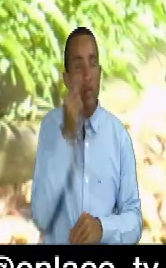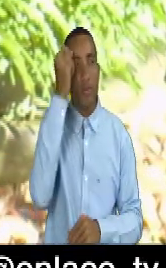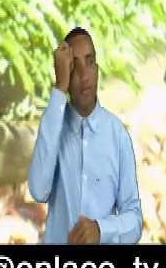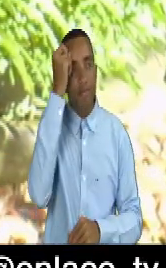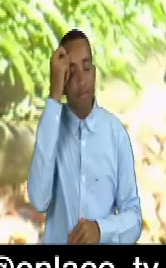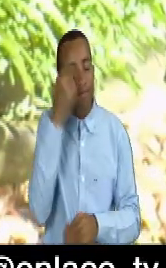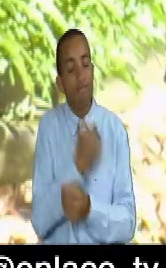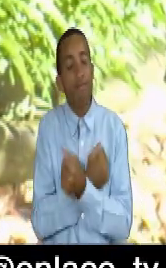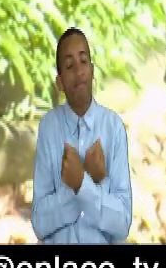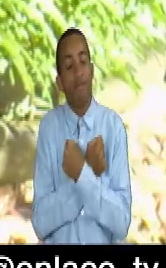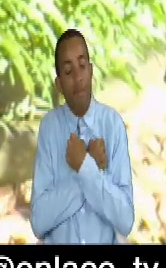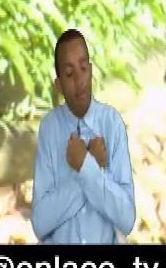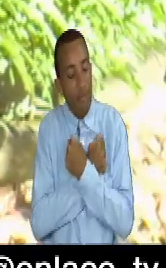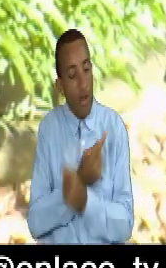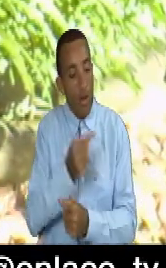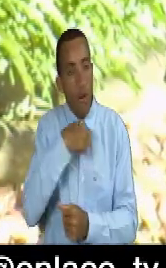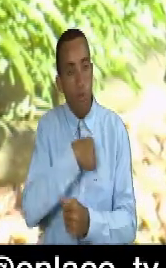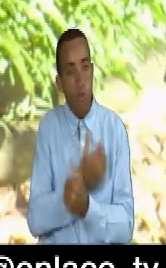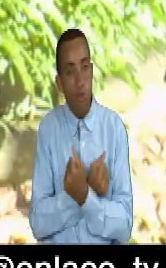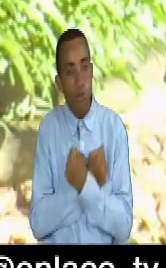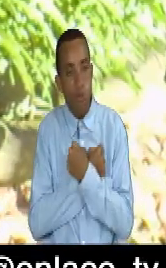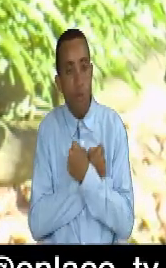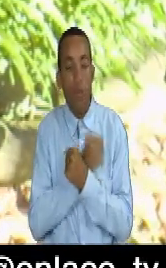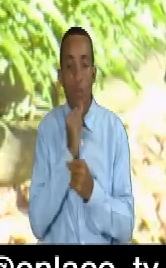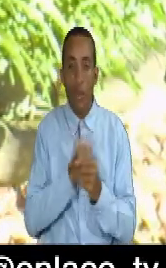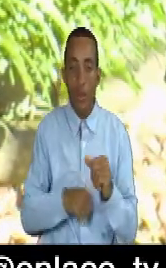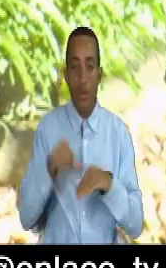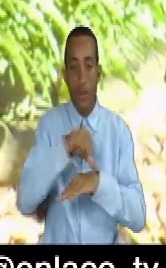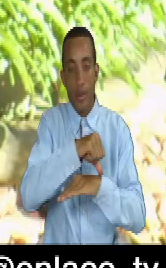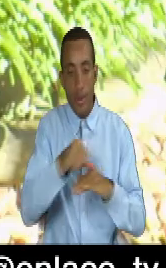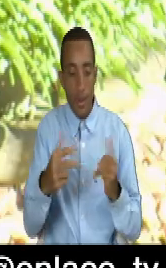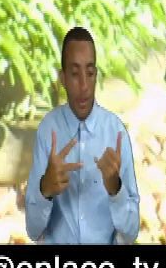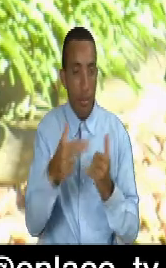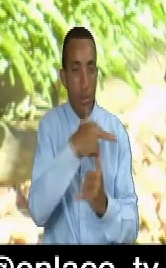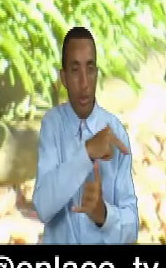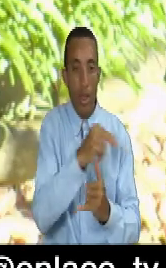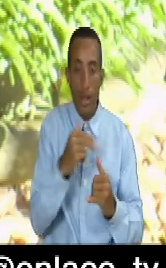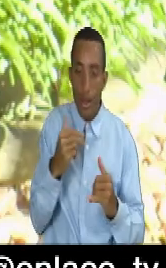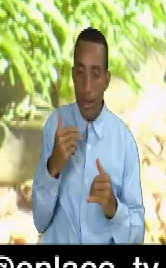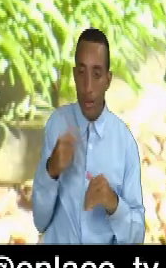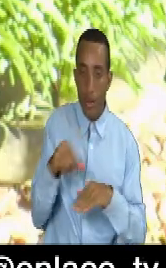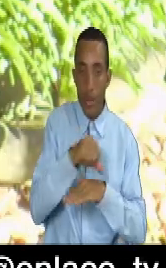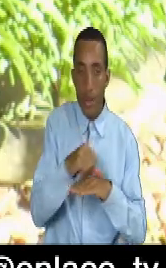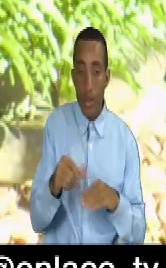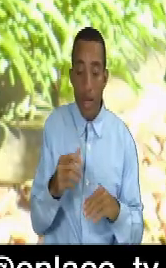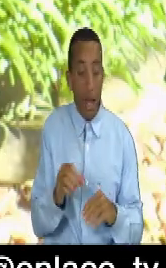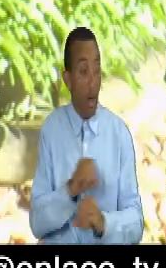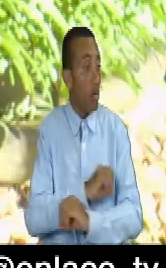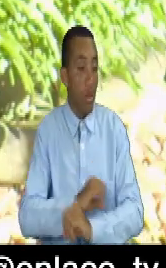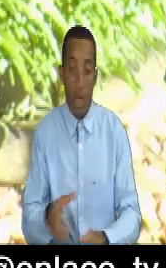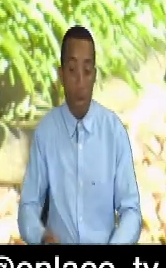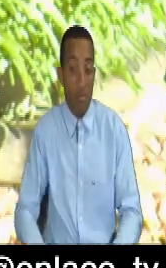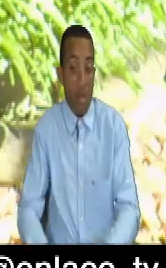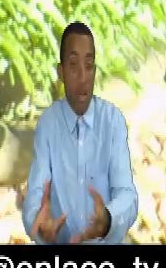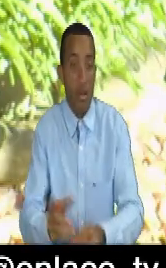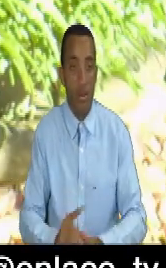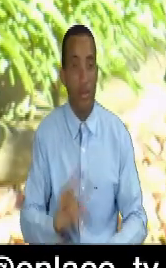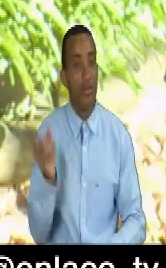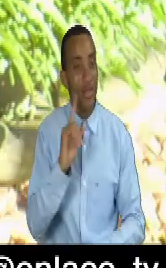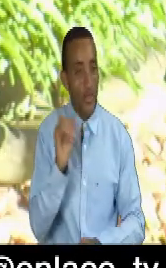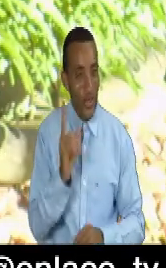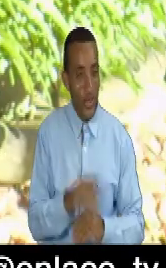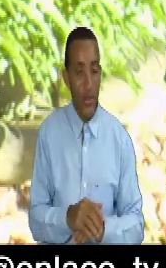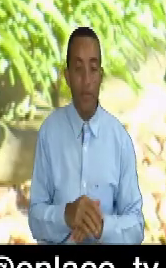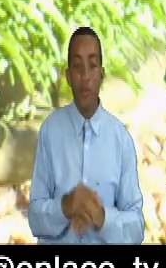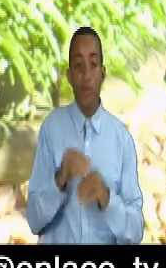amor en su corazón, hagamos esterilización a los animales antes de abandonar a los animales. Cuando nosotros esterilizamos una